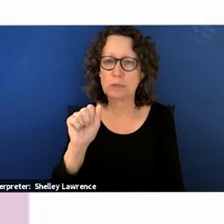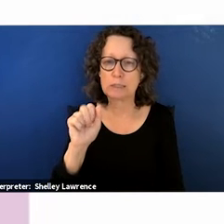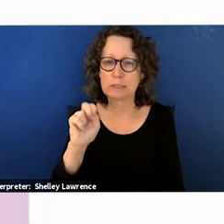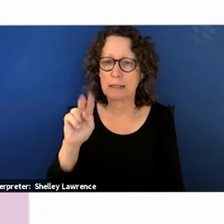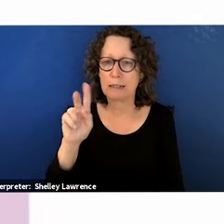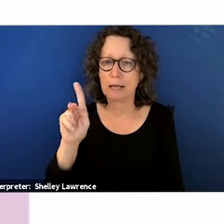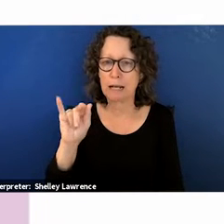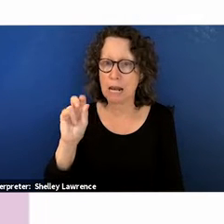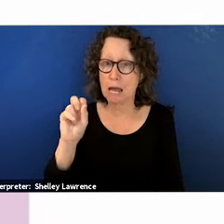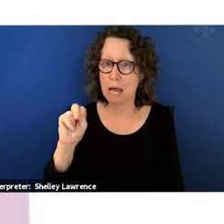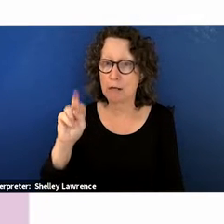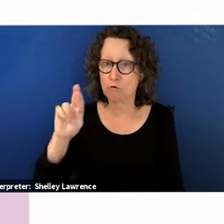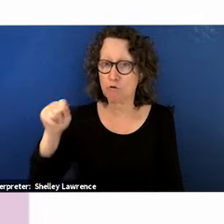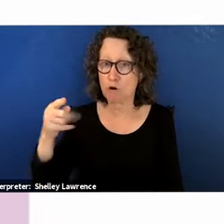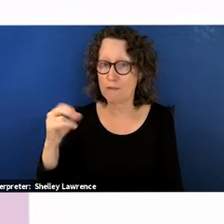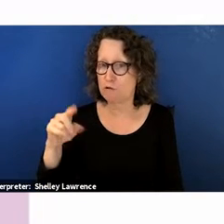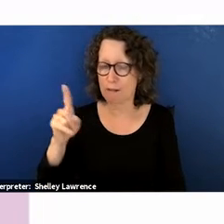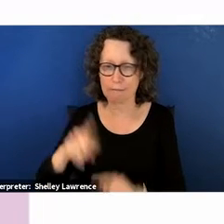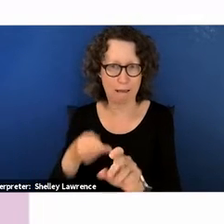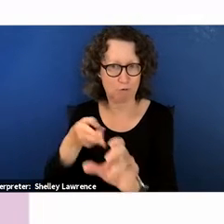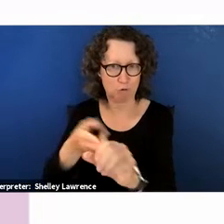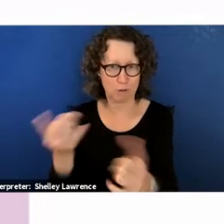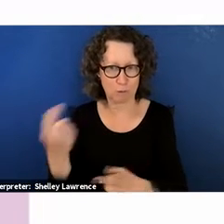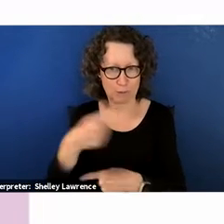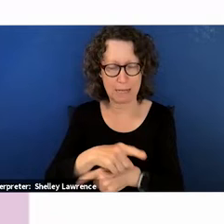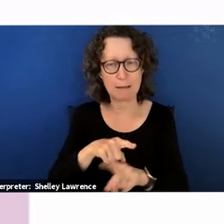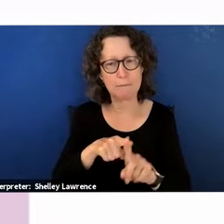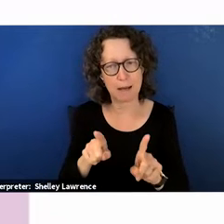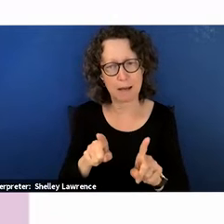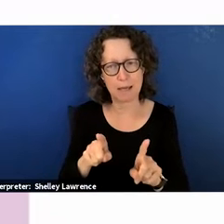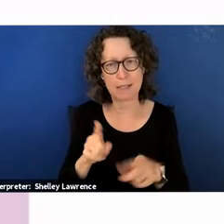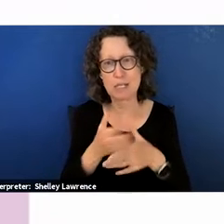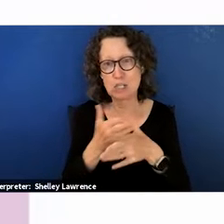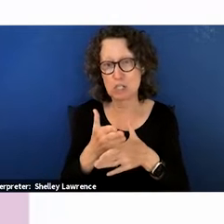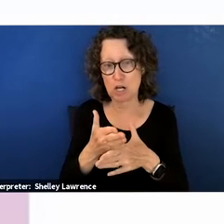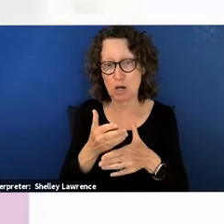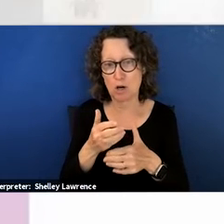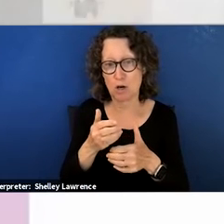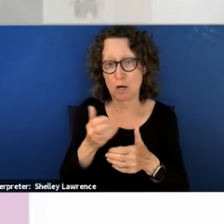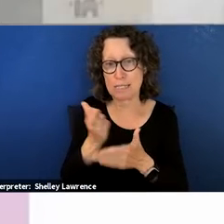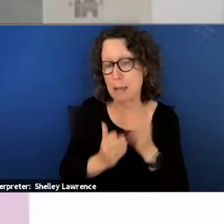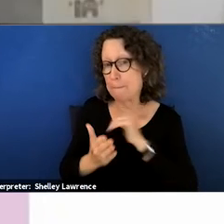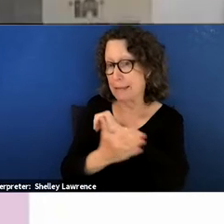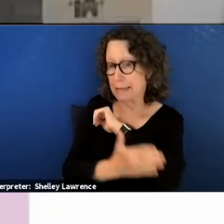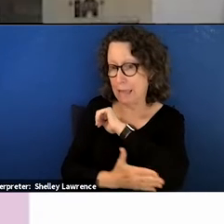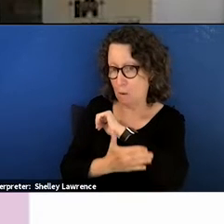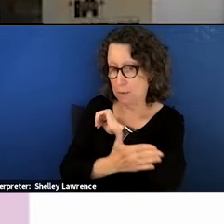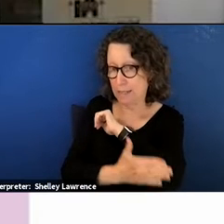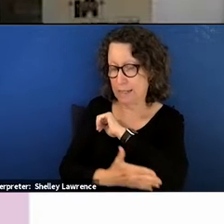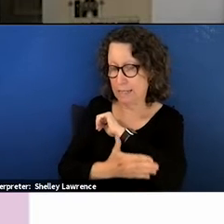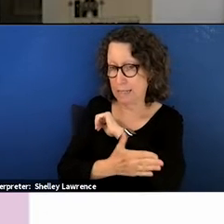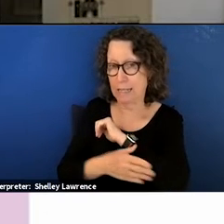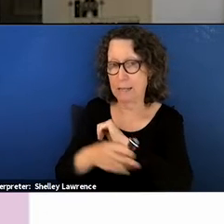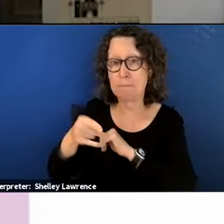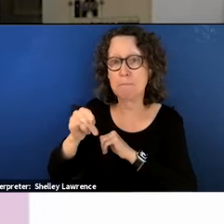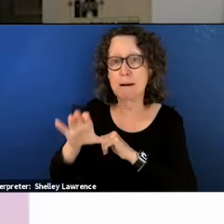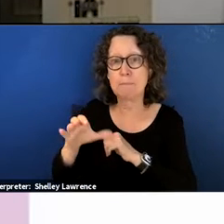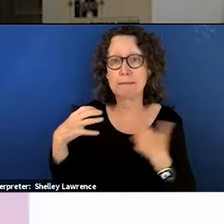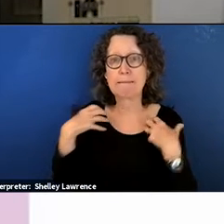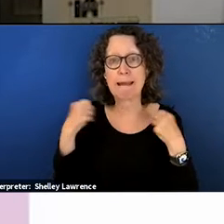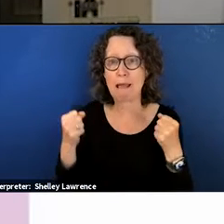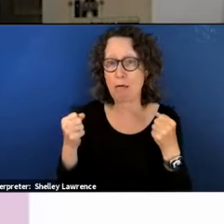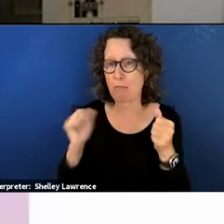Susan Klein Rothschild no pudo acompañarnos esta noche, pero yo sí quería compartirles unos datos del